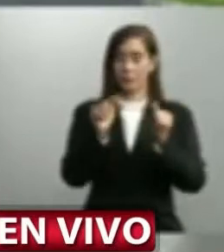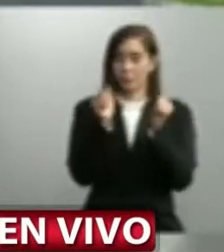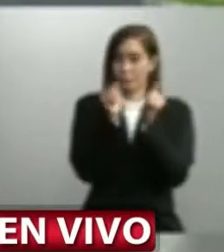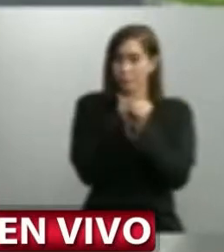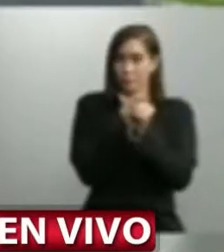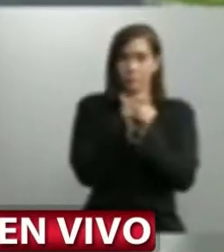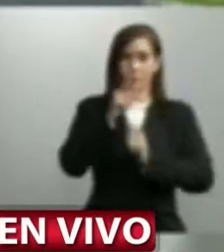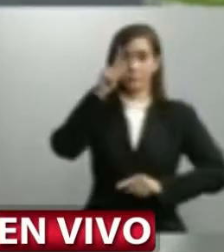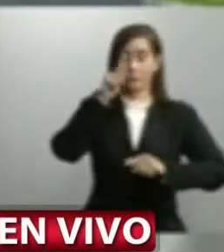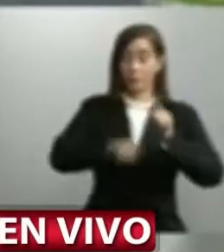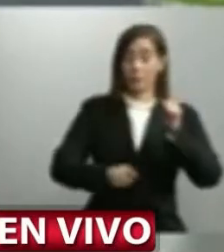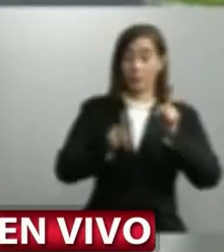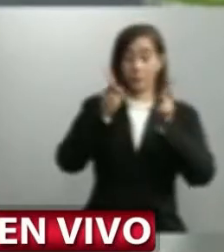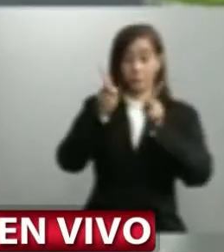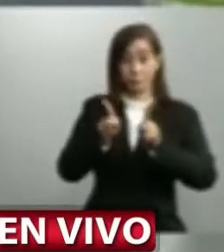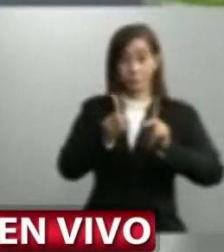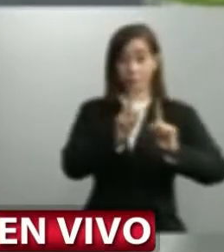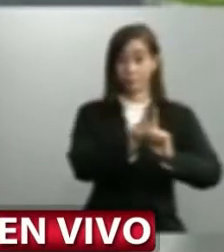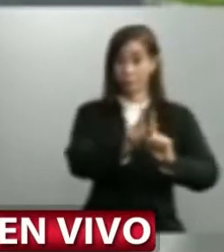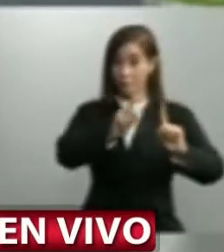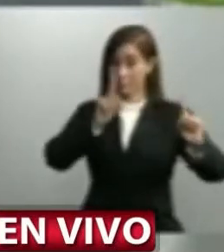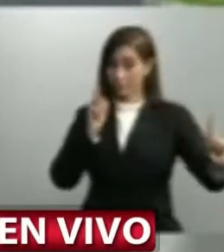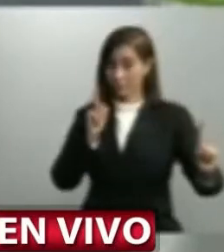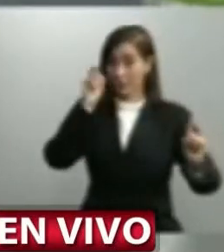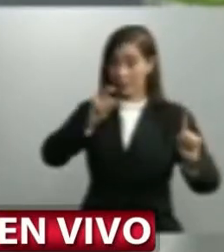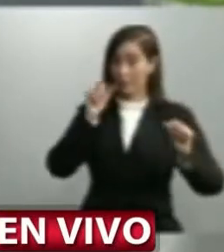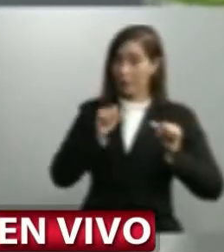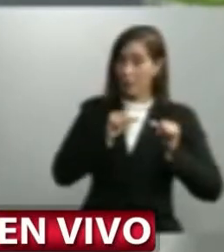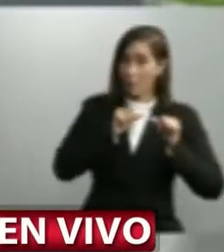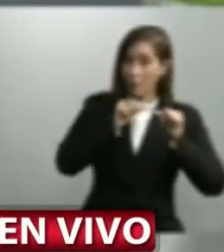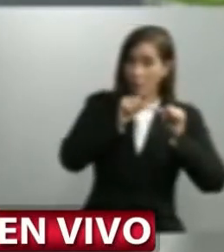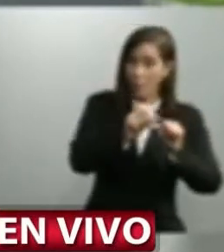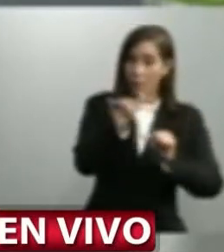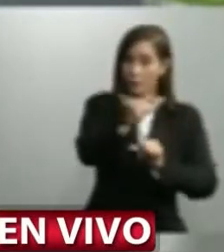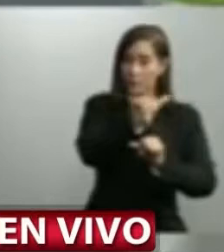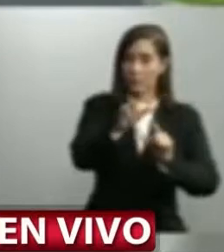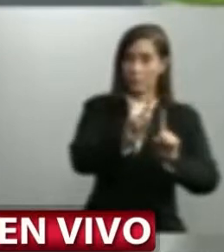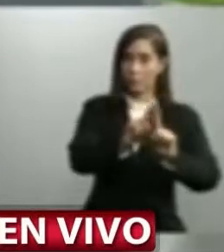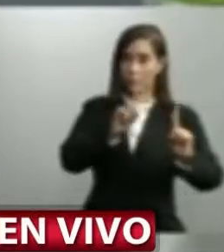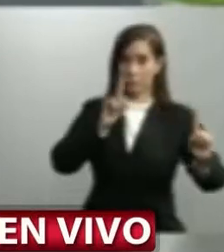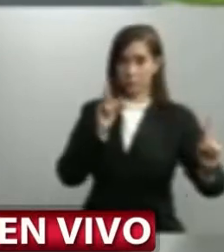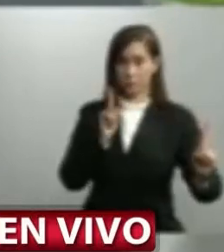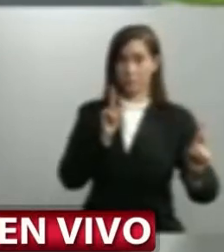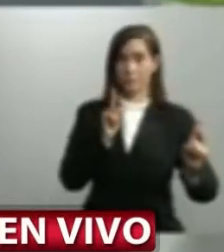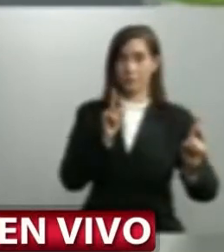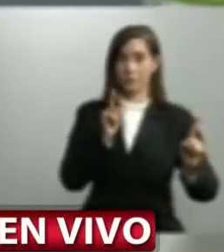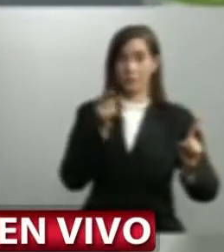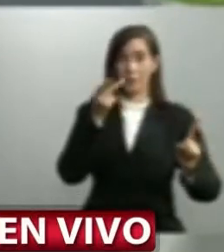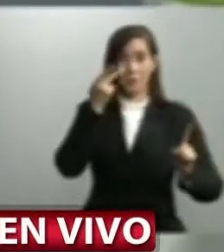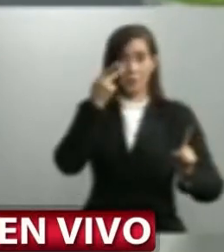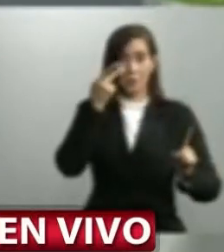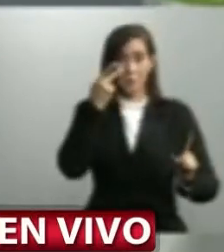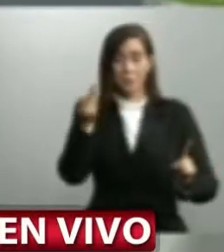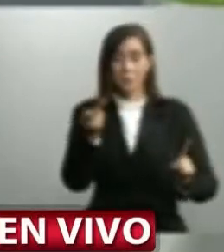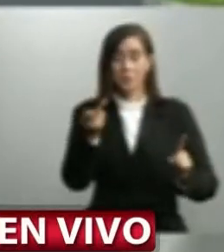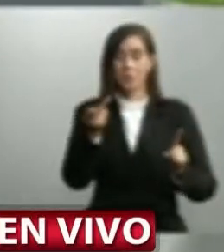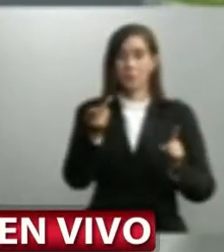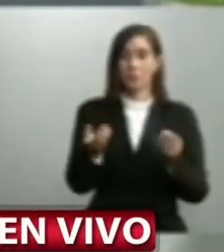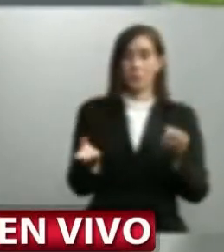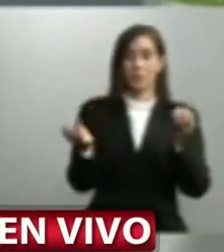físico entre las personas debe conservarse. El hecho de que estemos en curso de